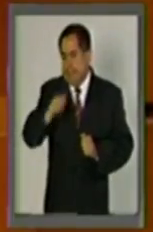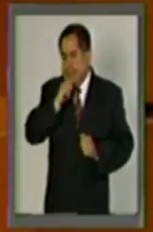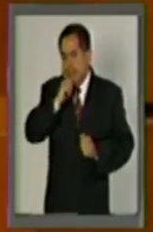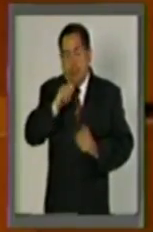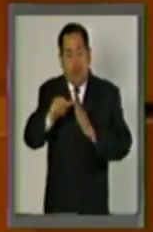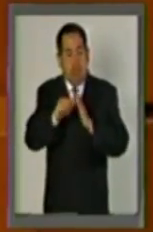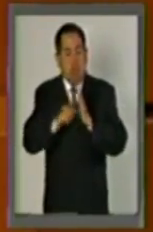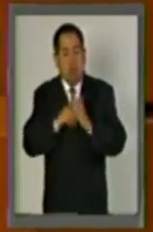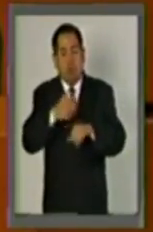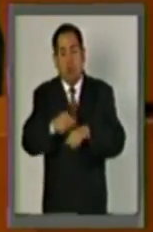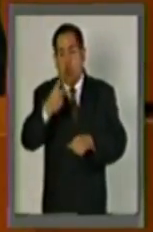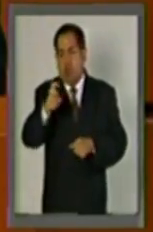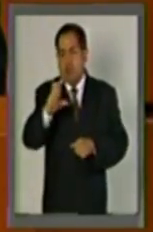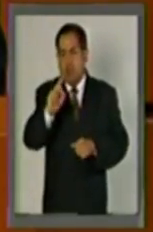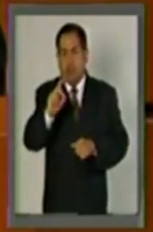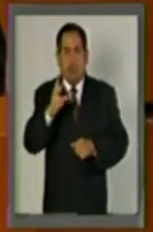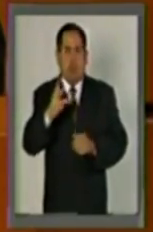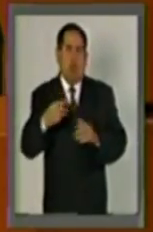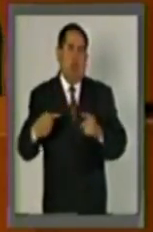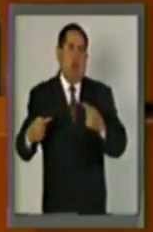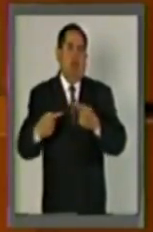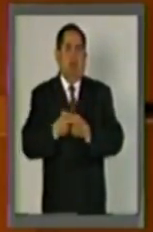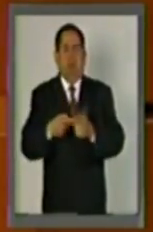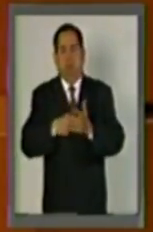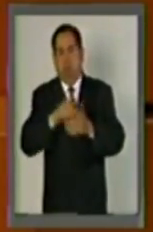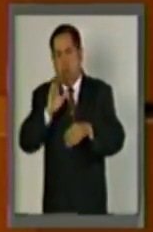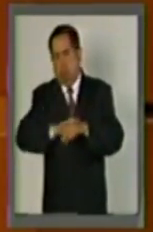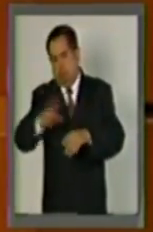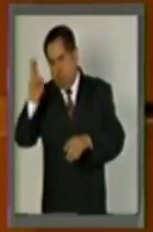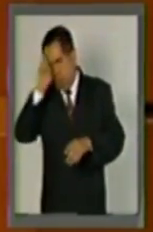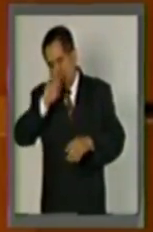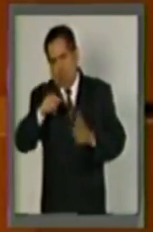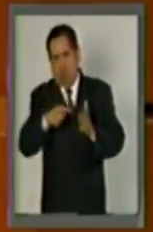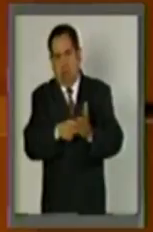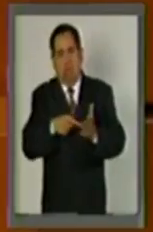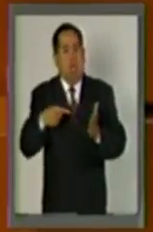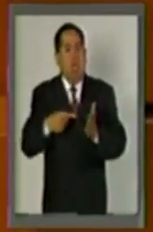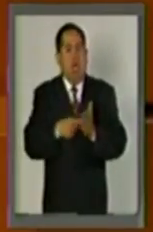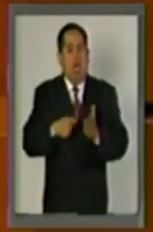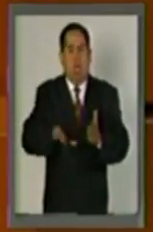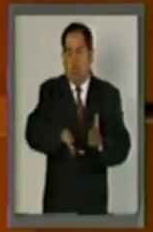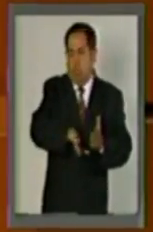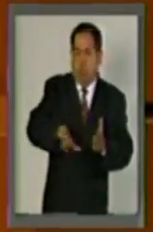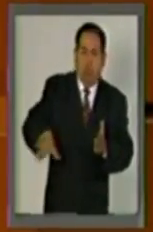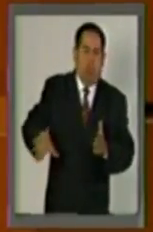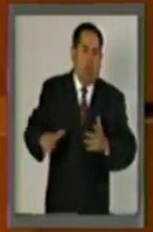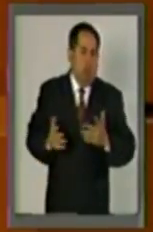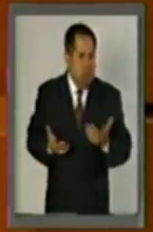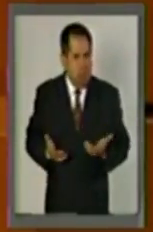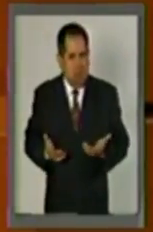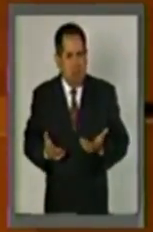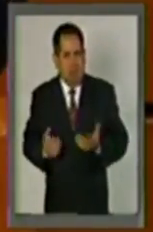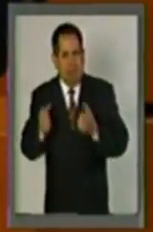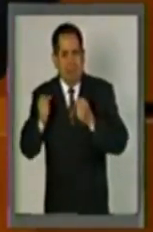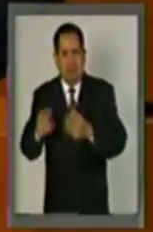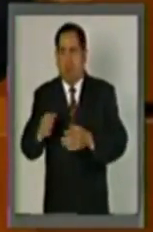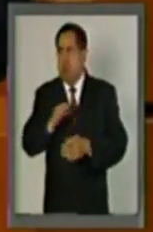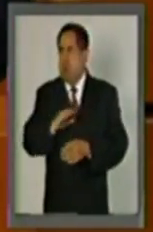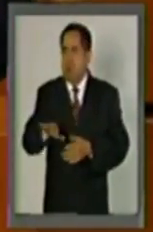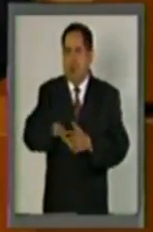artículo 230 de la Ley General de Telecomunicaciones, donde excluye a